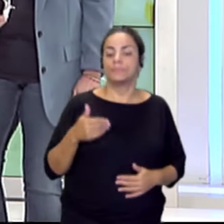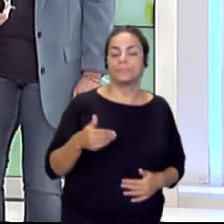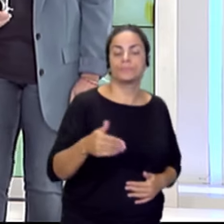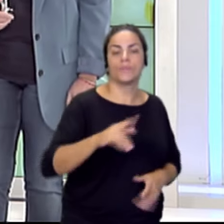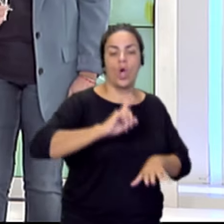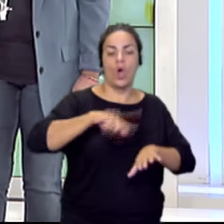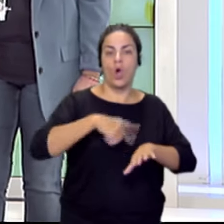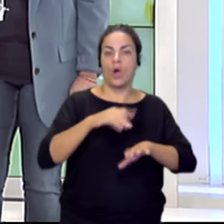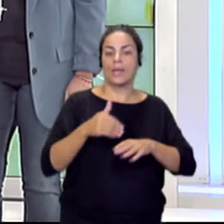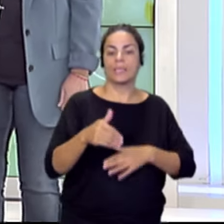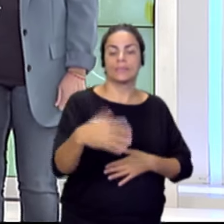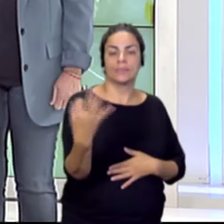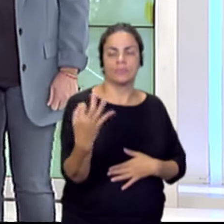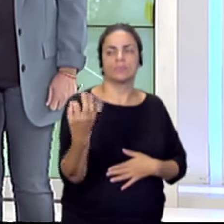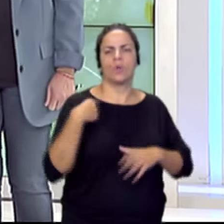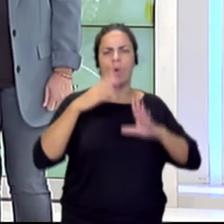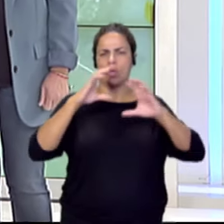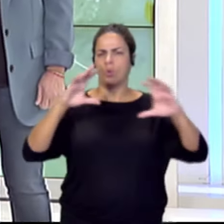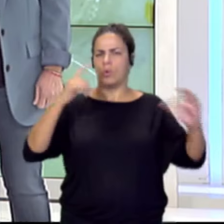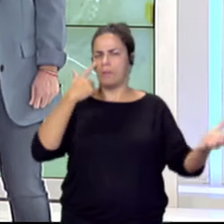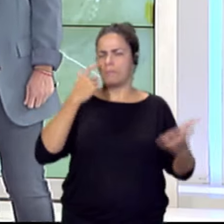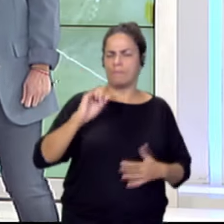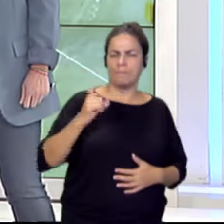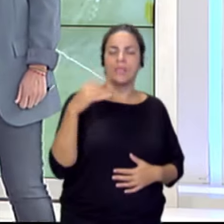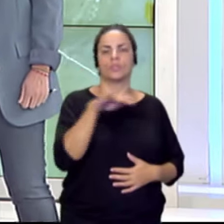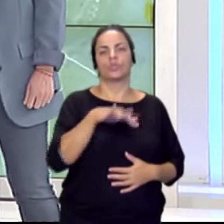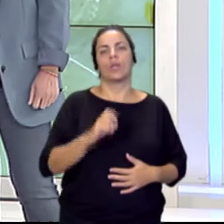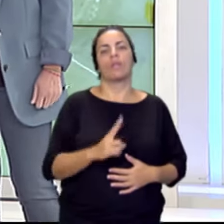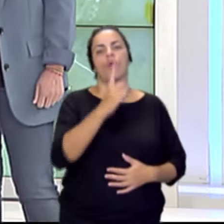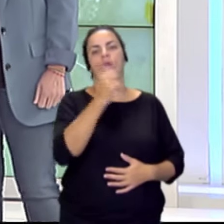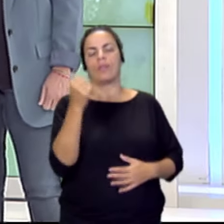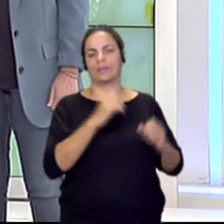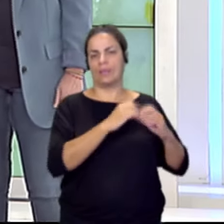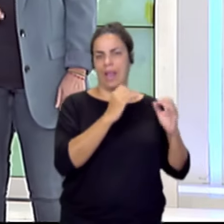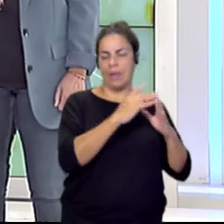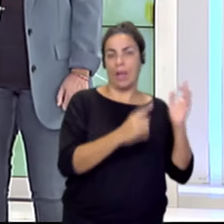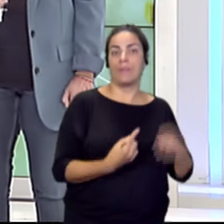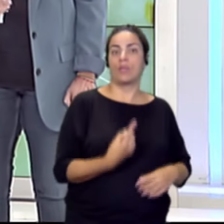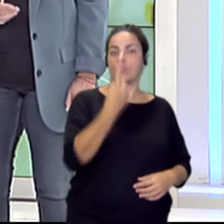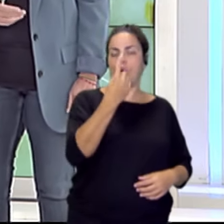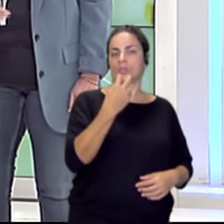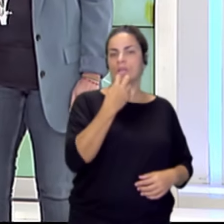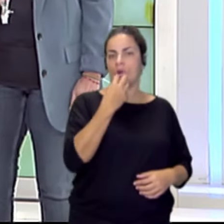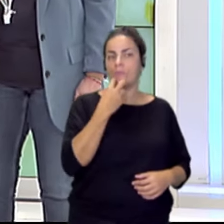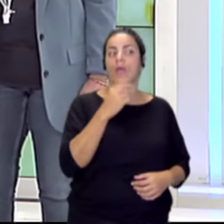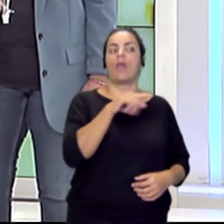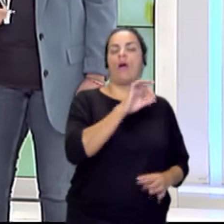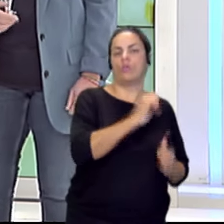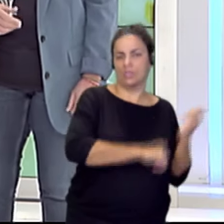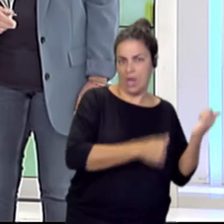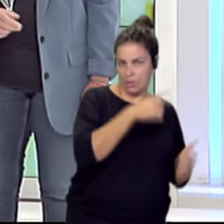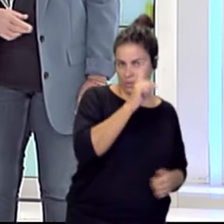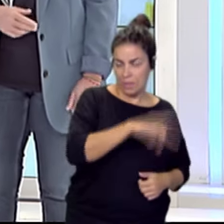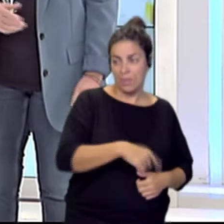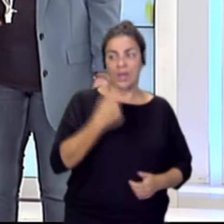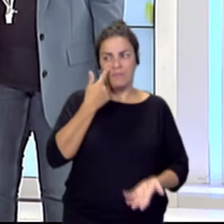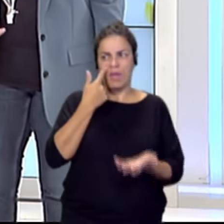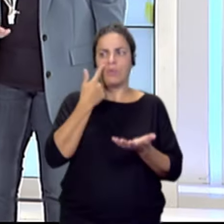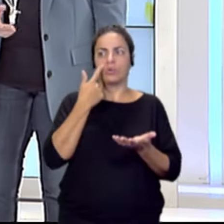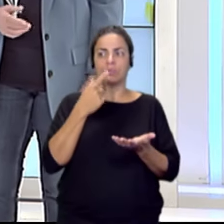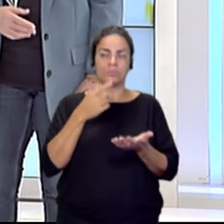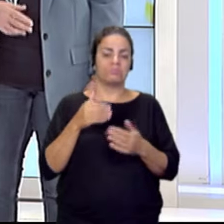nubes importantes las tendremos en puntos del nordeste de la isla de La Palma, del norte de La Gomera del Hierro, vemos la previsión, y en